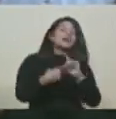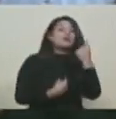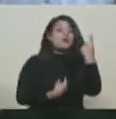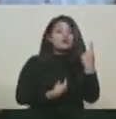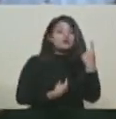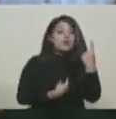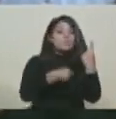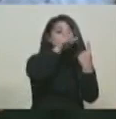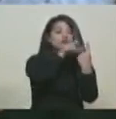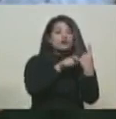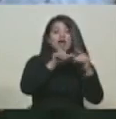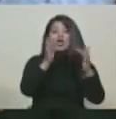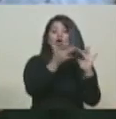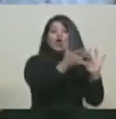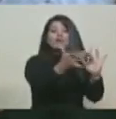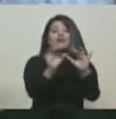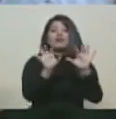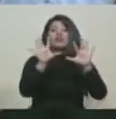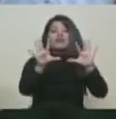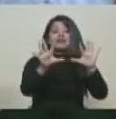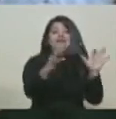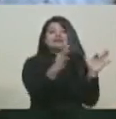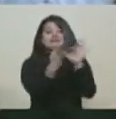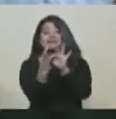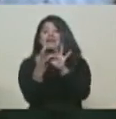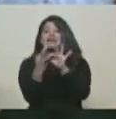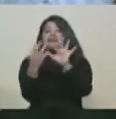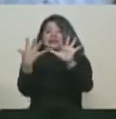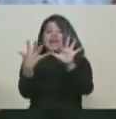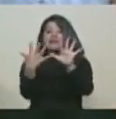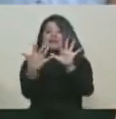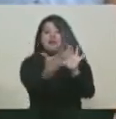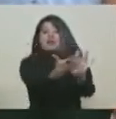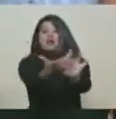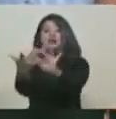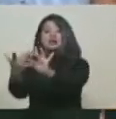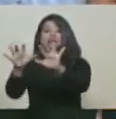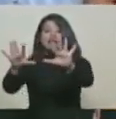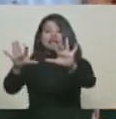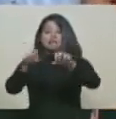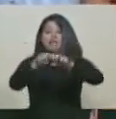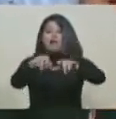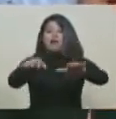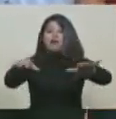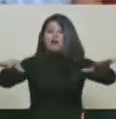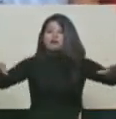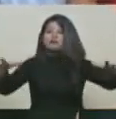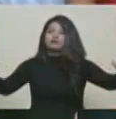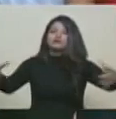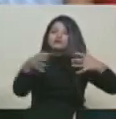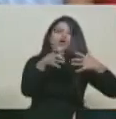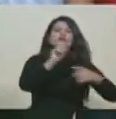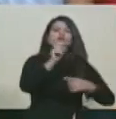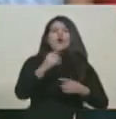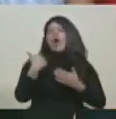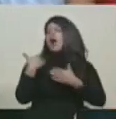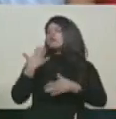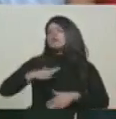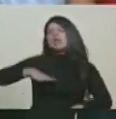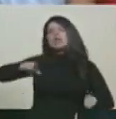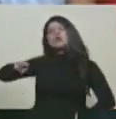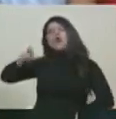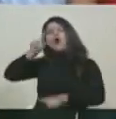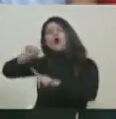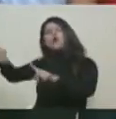1x10x10x10, amarrado con nombre y apellido. No nos confiemos que Juancito lo va a hacer, hagámoslo